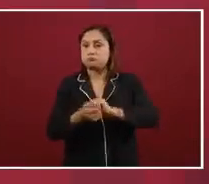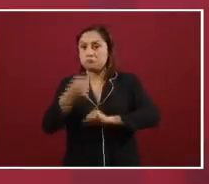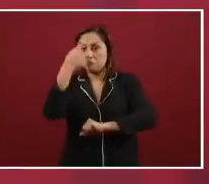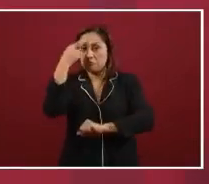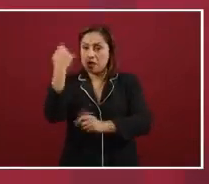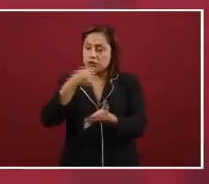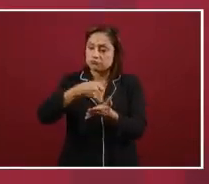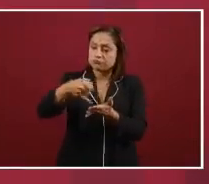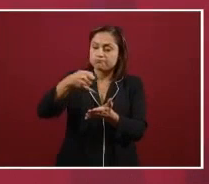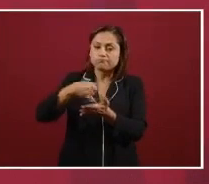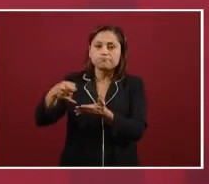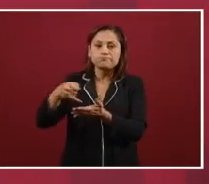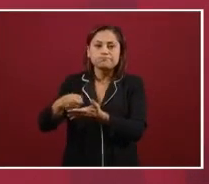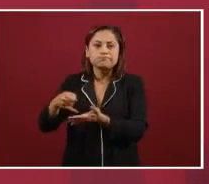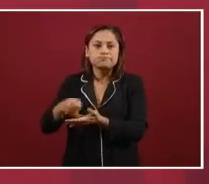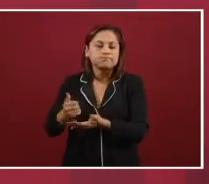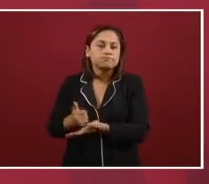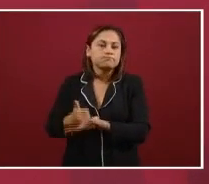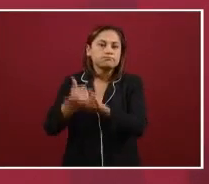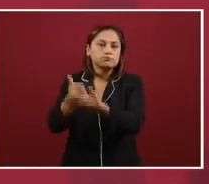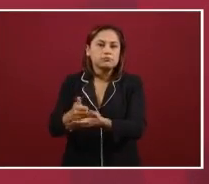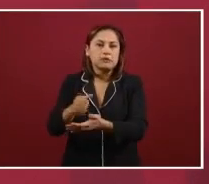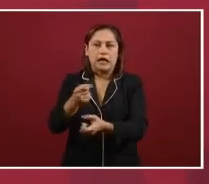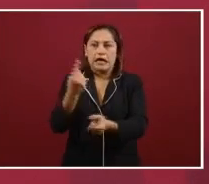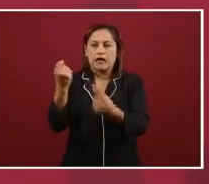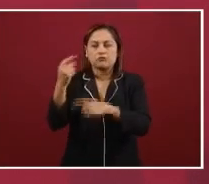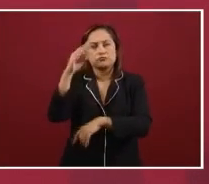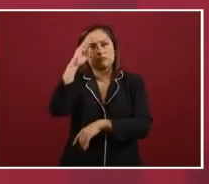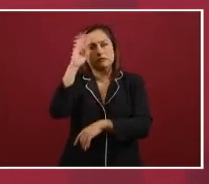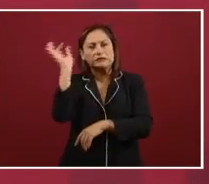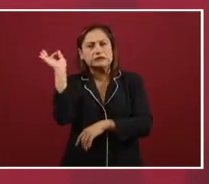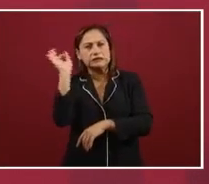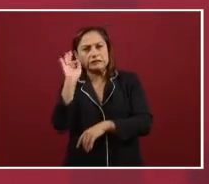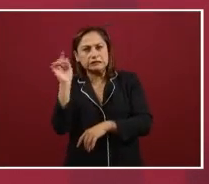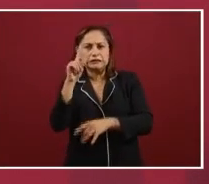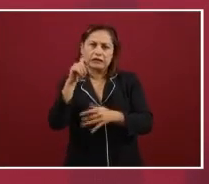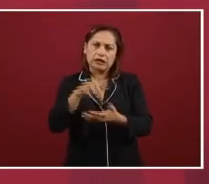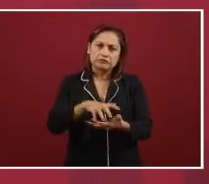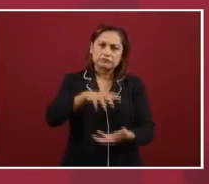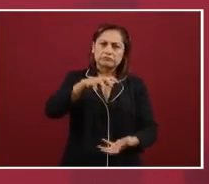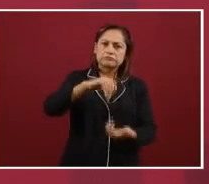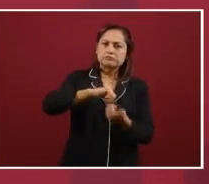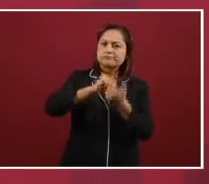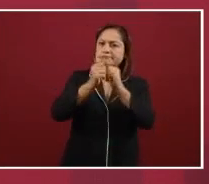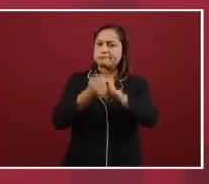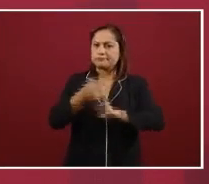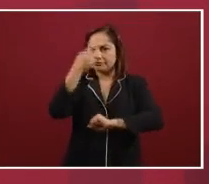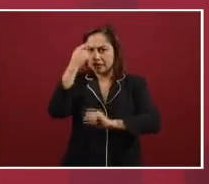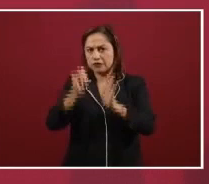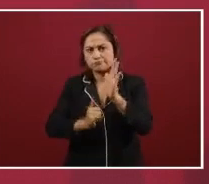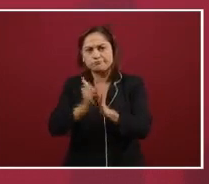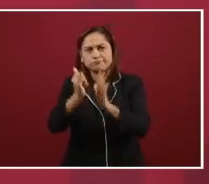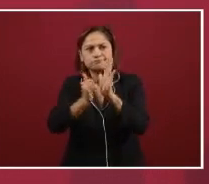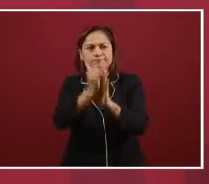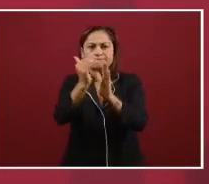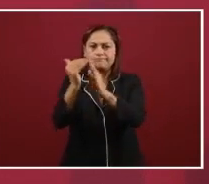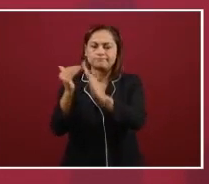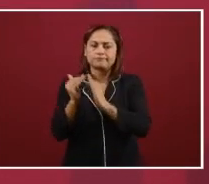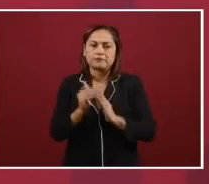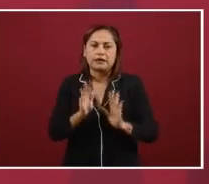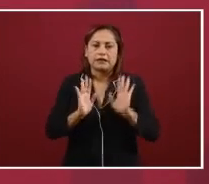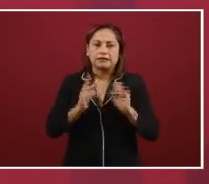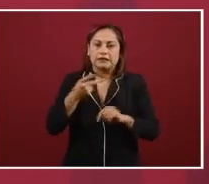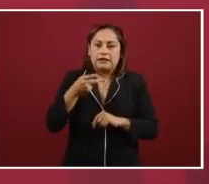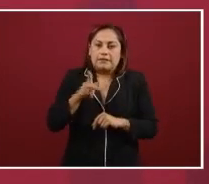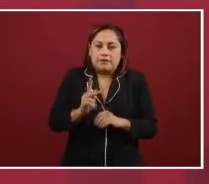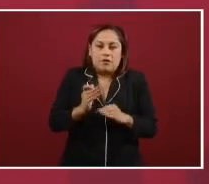pueden utilizar para construcción de viviendas, pero no ha habido algo en concreto. por parte de ellos. Estamos en esa,